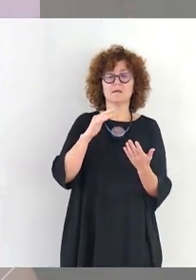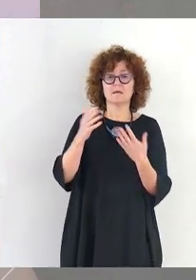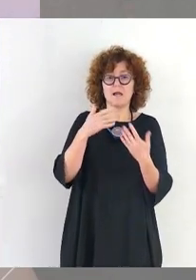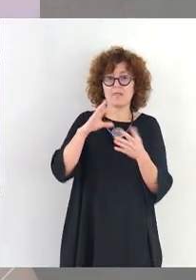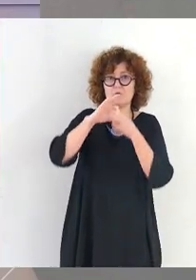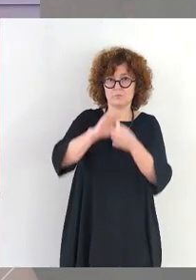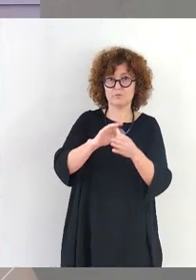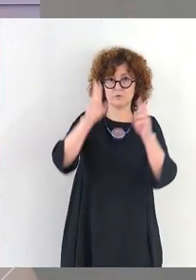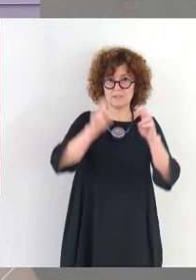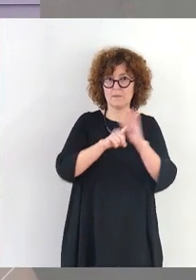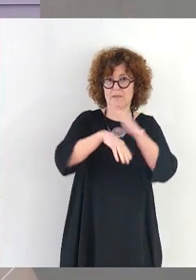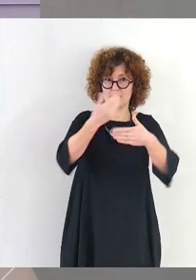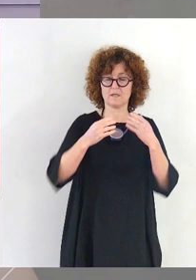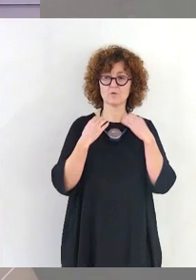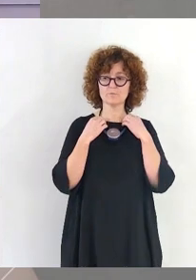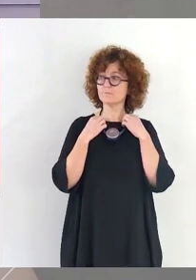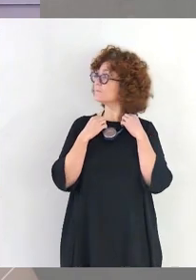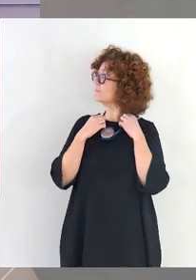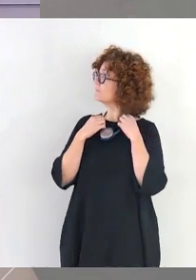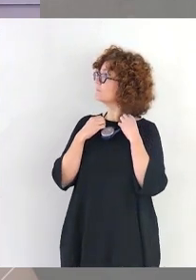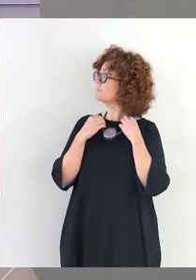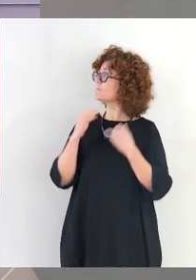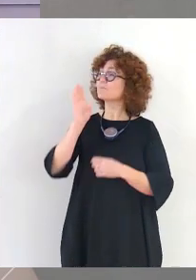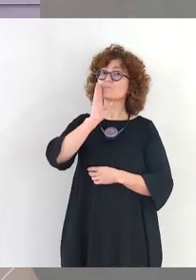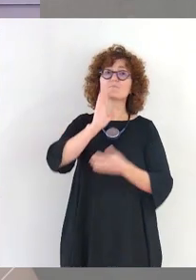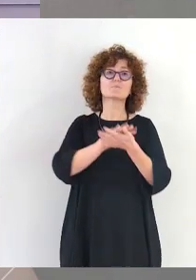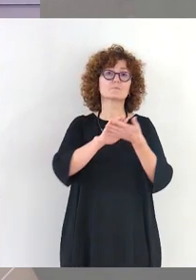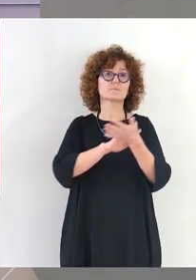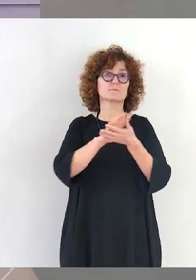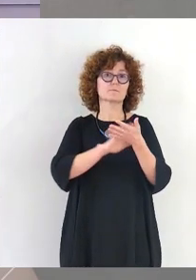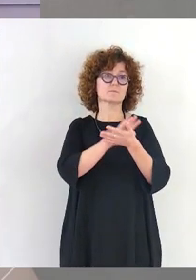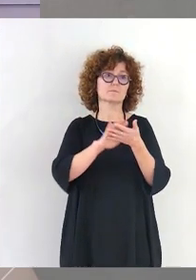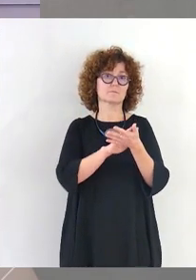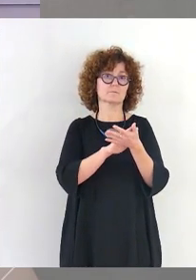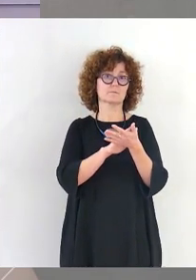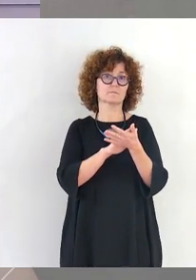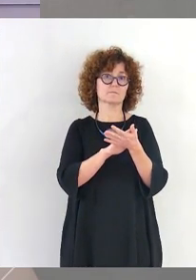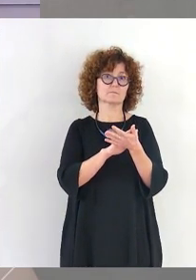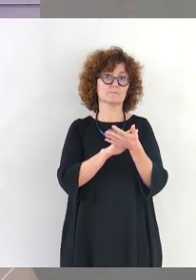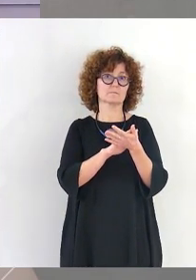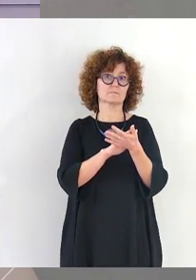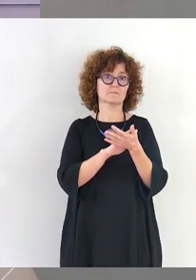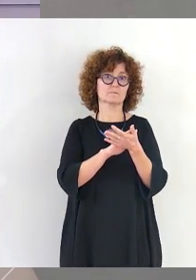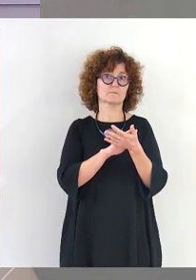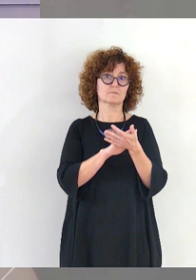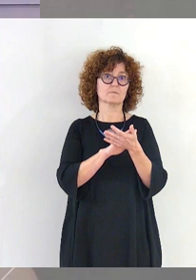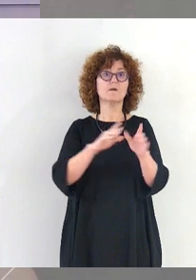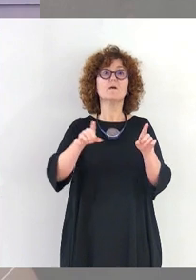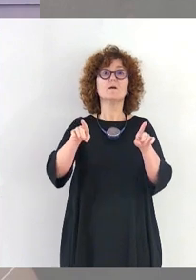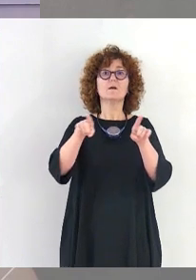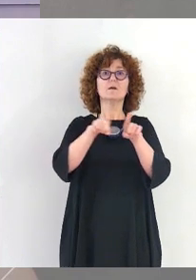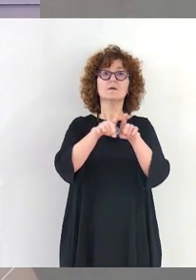que comentabas no yo creo que eso que te decía vamos a ver lo que tenemos que hacer es igual que desglosamos